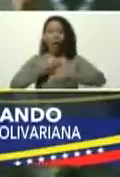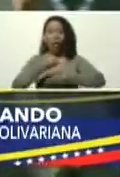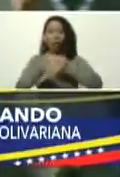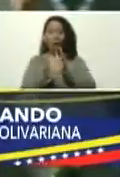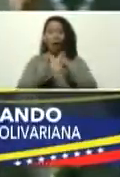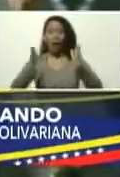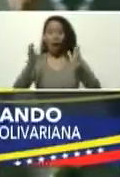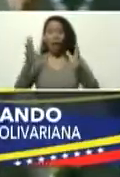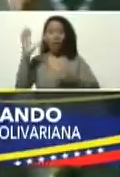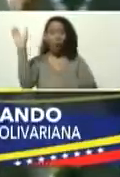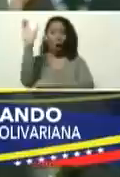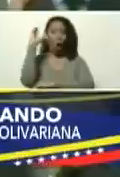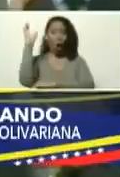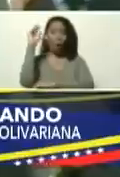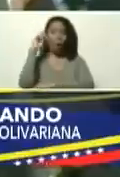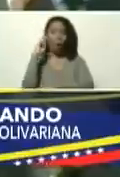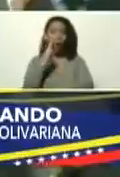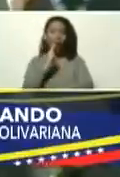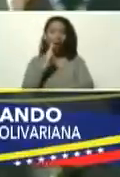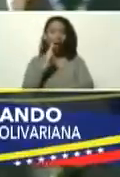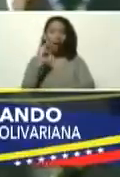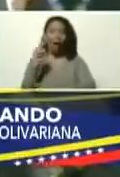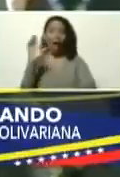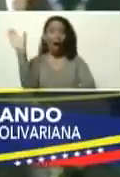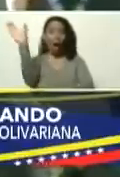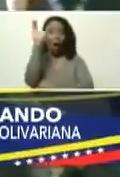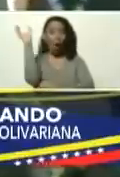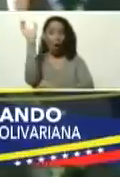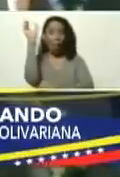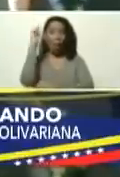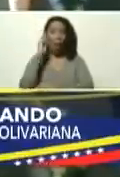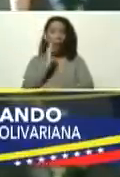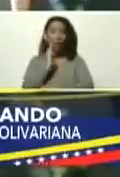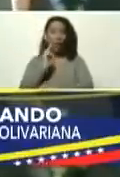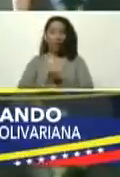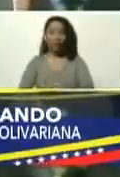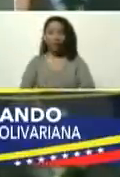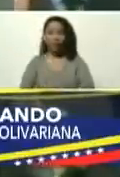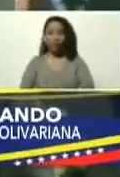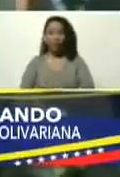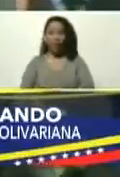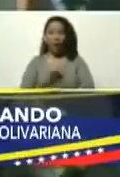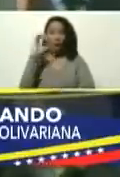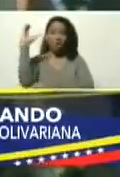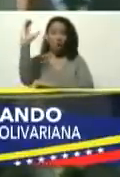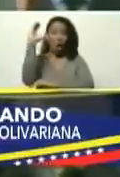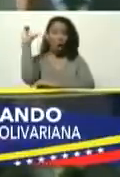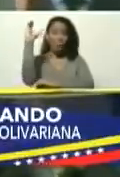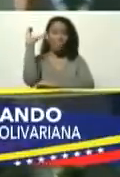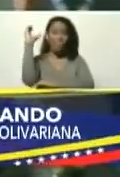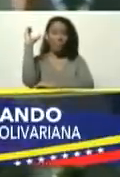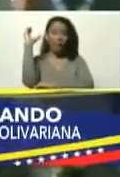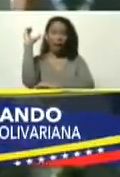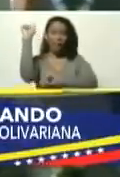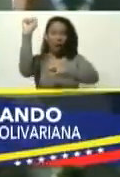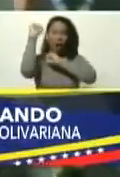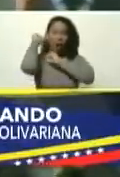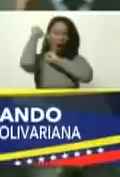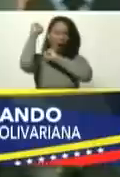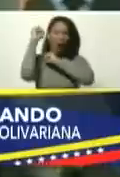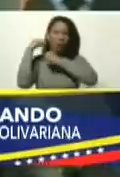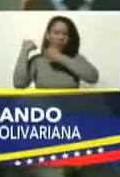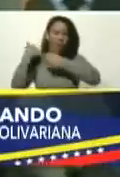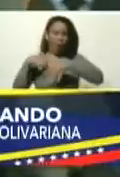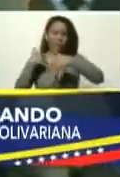gran Colombia bolivariana, a la Colombia de Bolívar, a la Colombia que venció al ejército